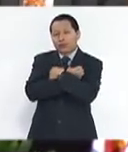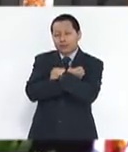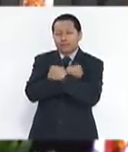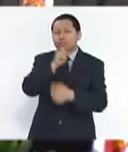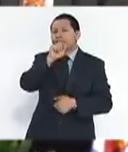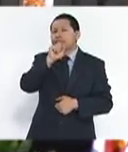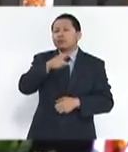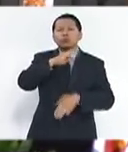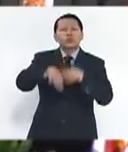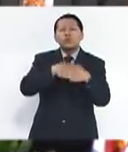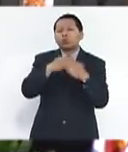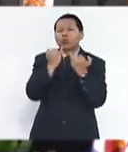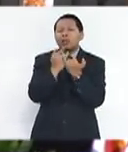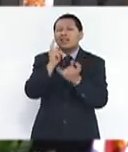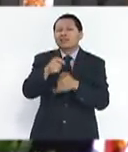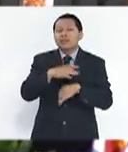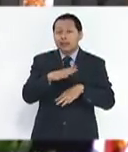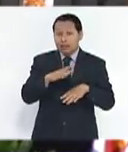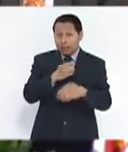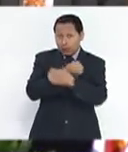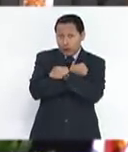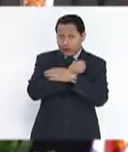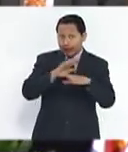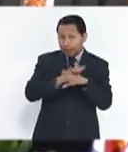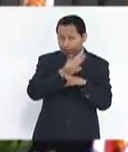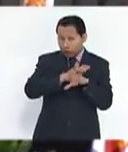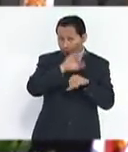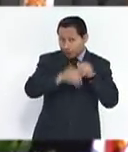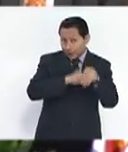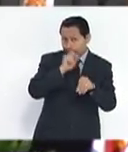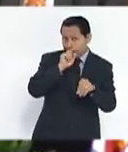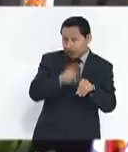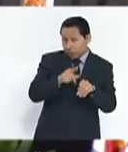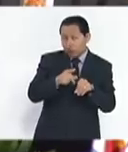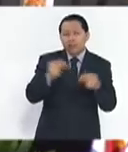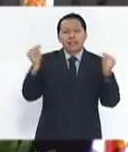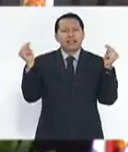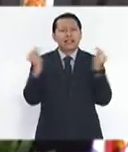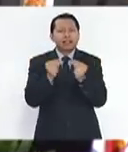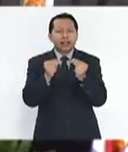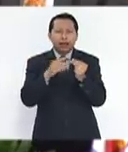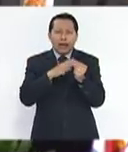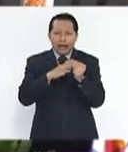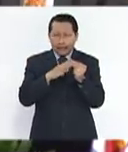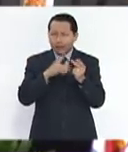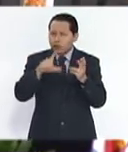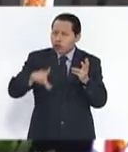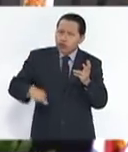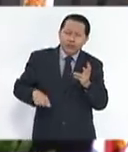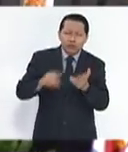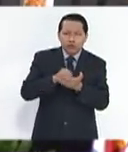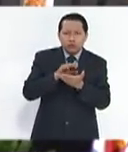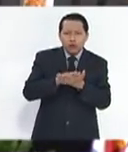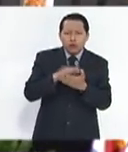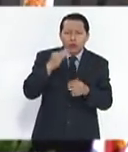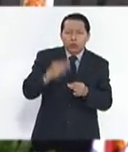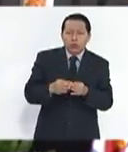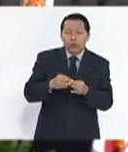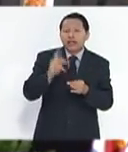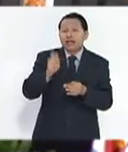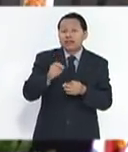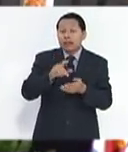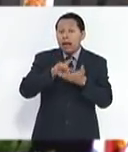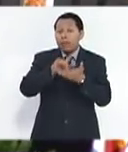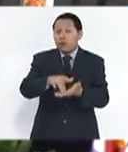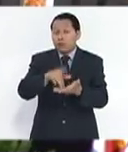todo el mundo, las reformas educativas requieren convertirse en una política de Estado. Necesitan el tiempo y el apoyo de